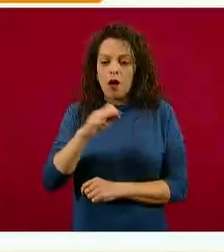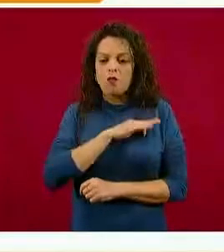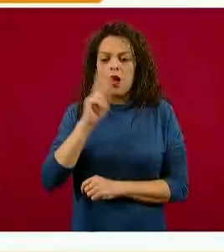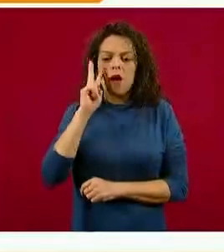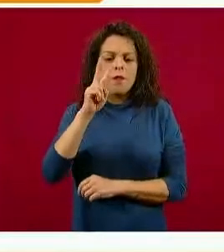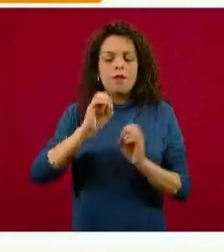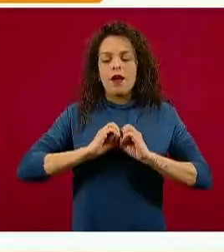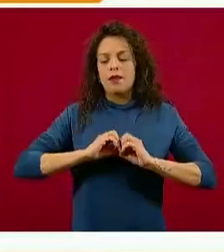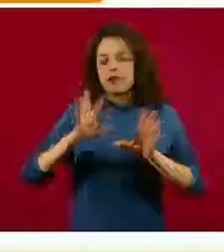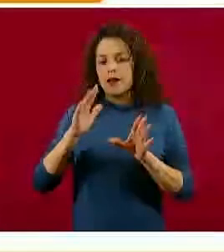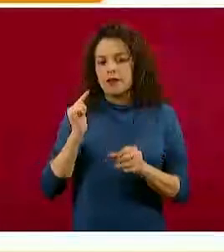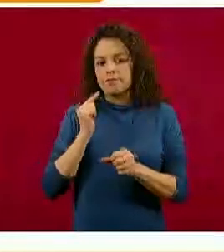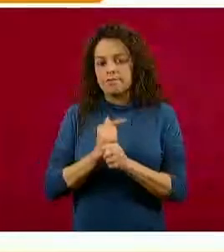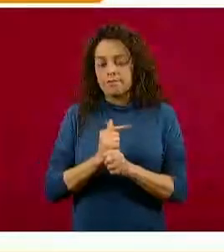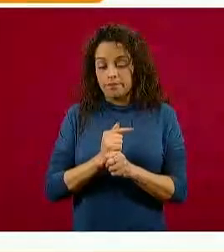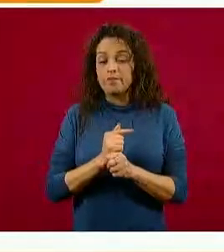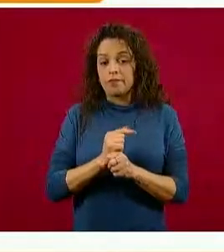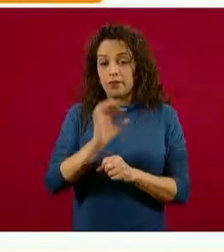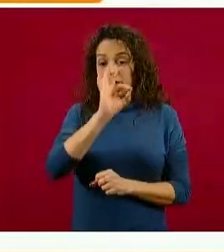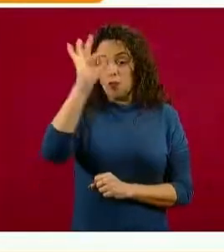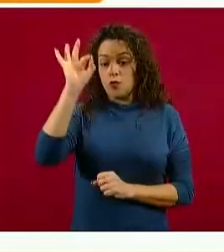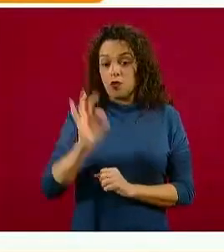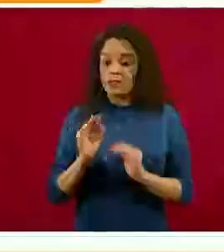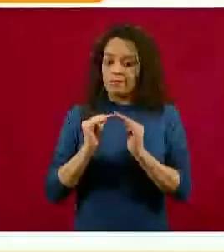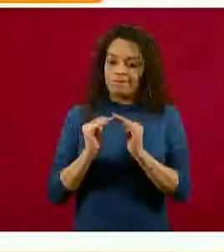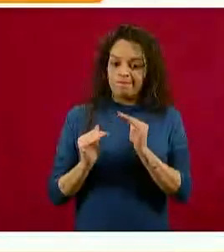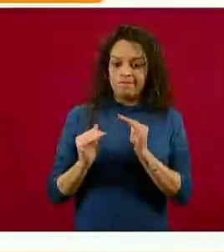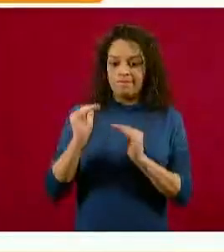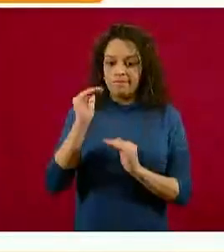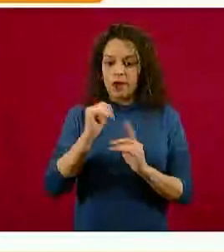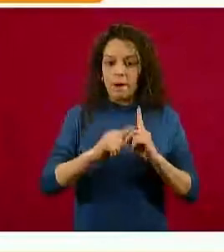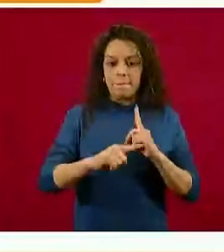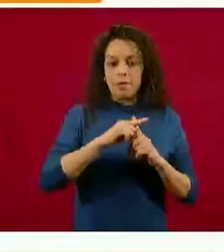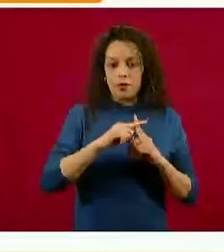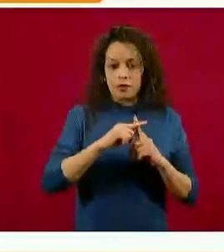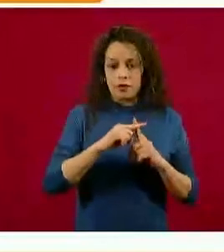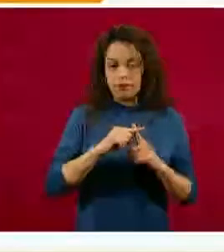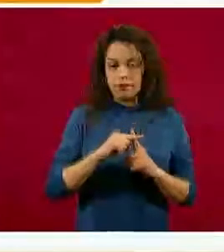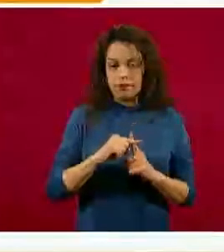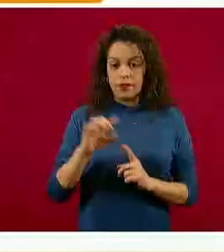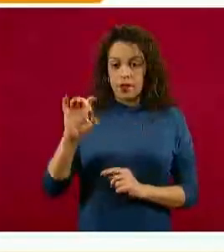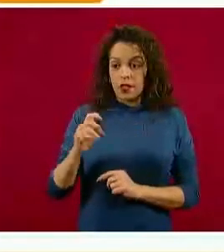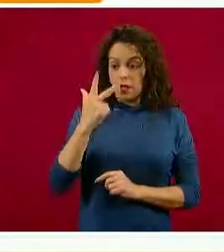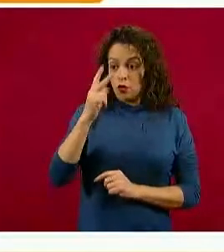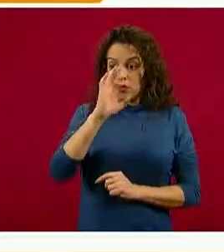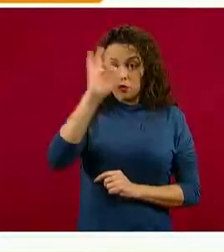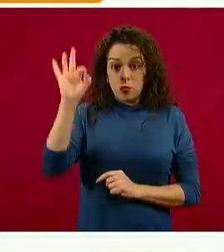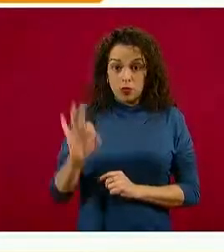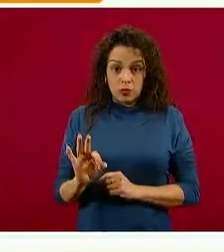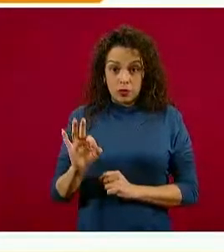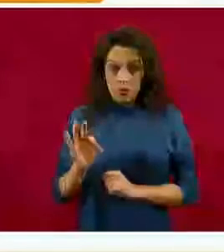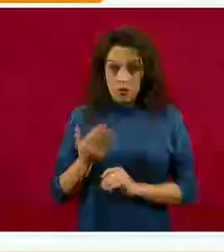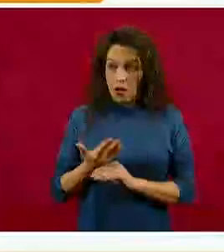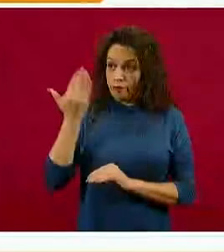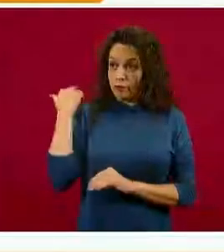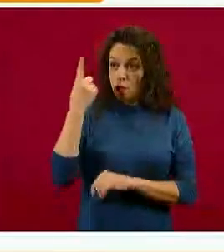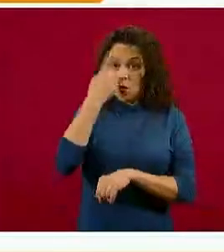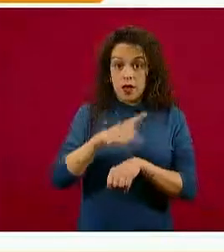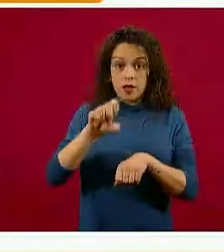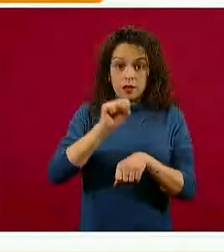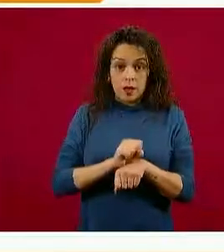porcentaje de positividad se incrementó, de haber cerrado en 38%, haber estado en 38% la semana